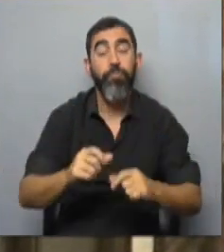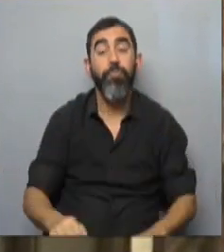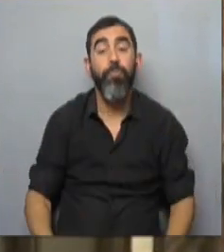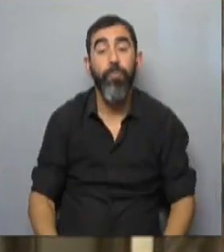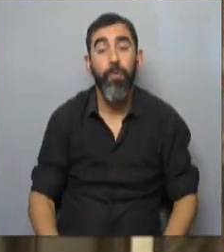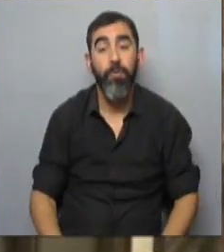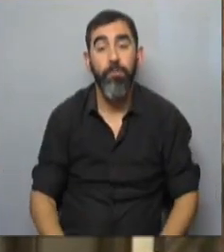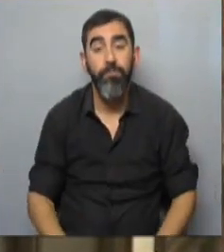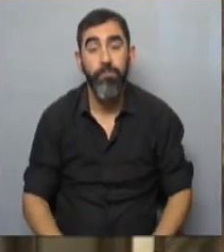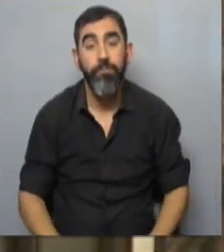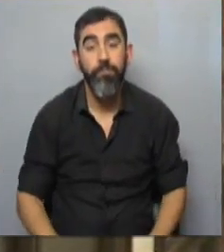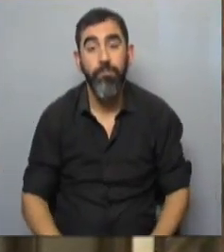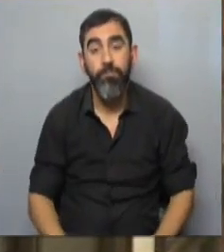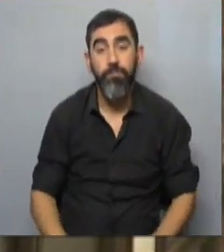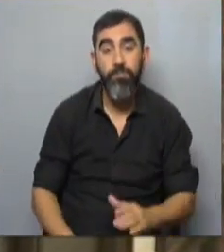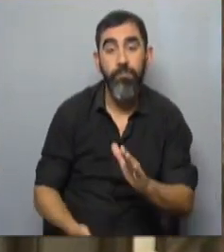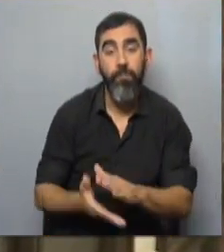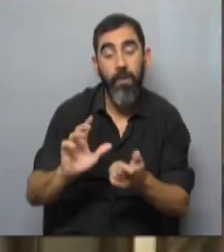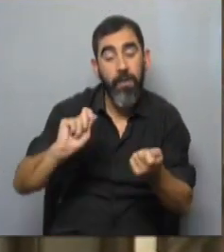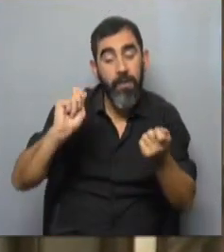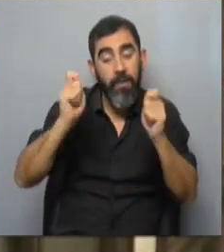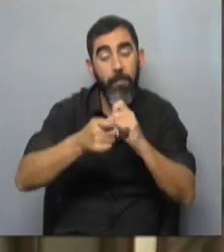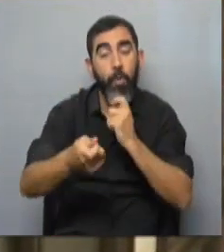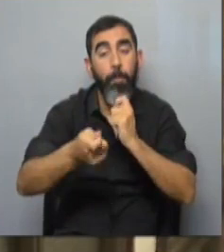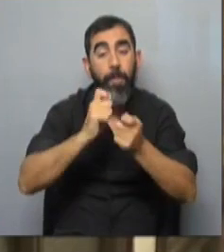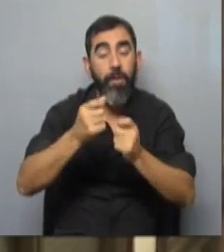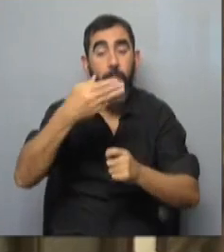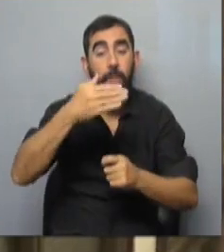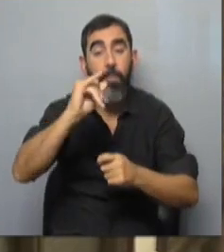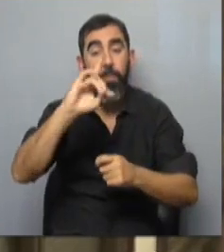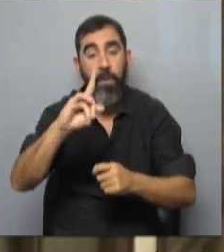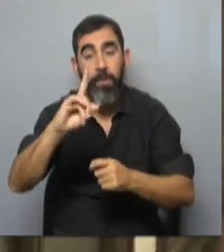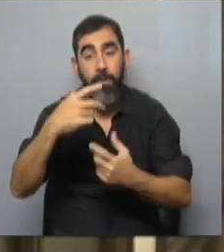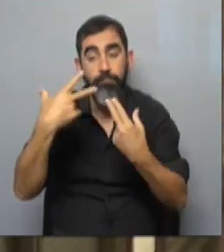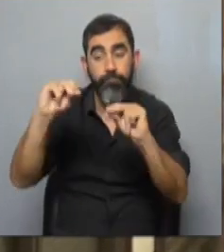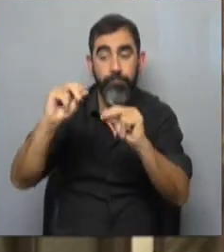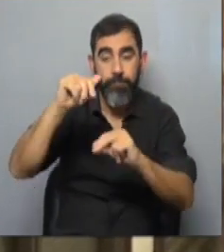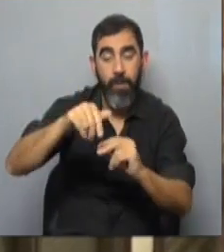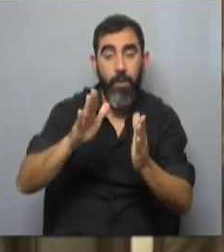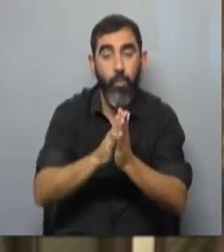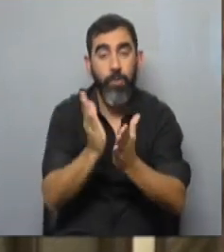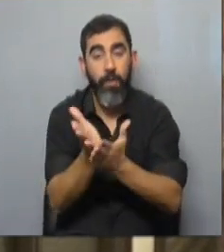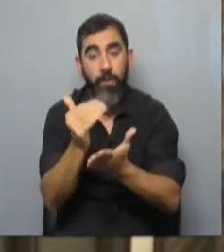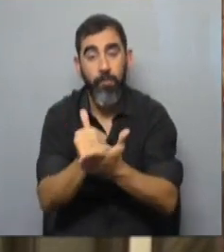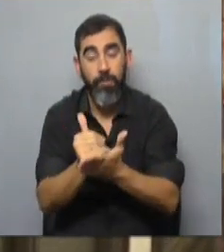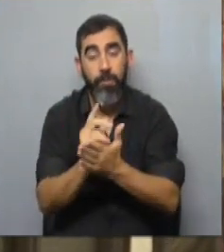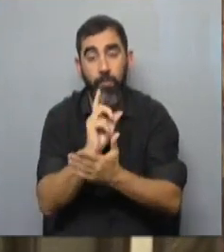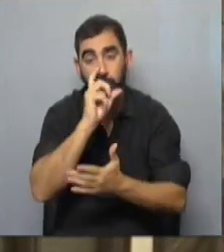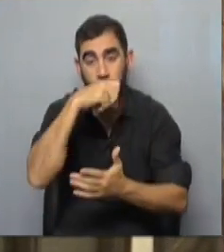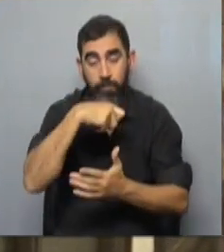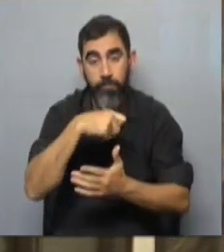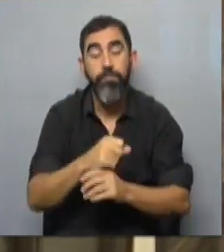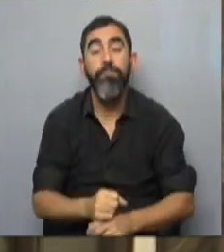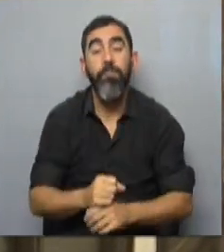que iría por una reformulación del préstamo BID que fue denegado aquí en la Junta Departamental de Montevideo